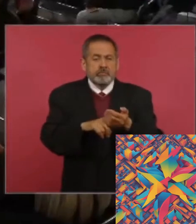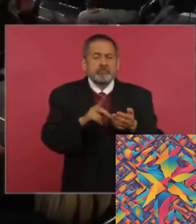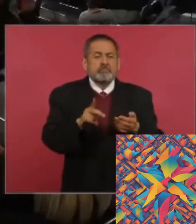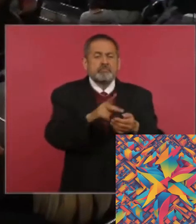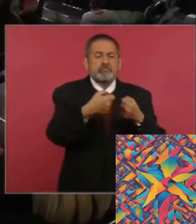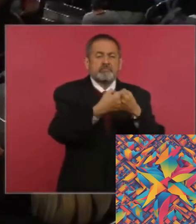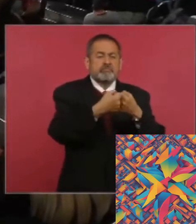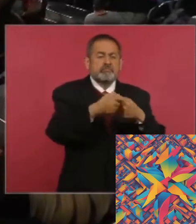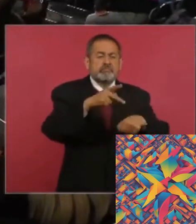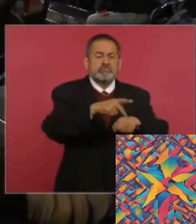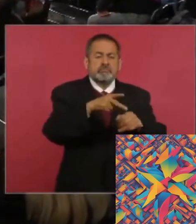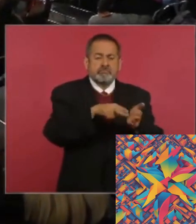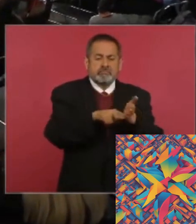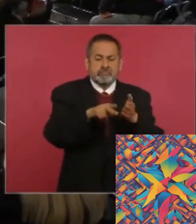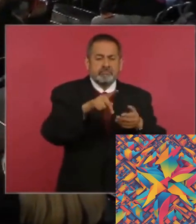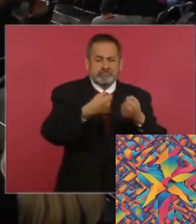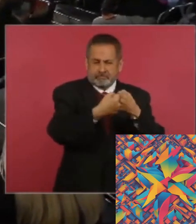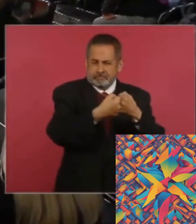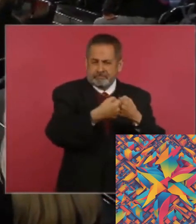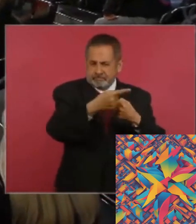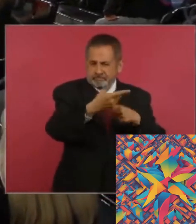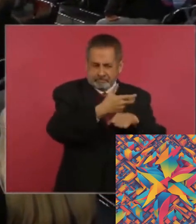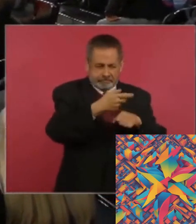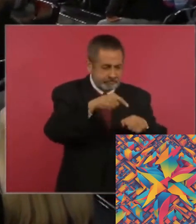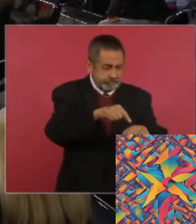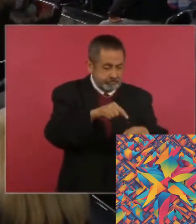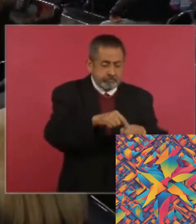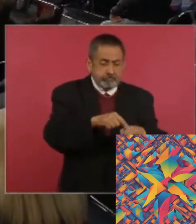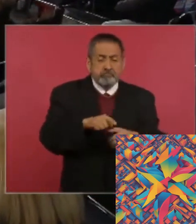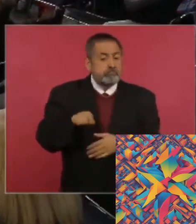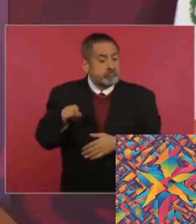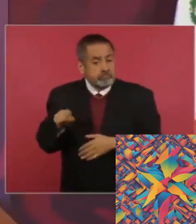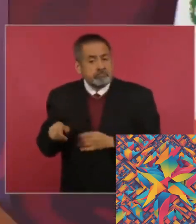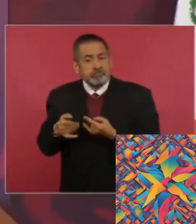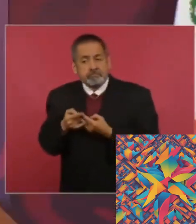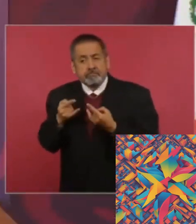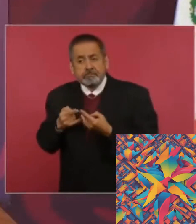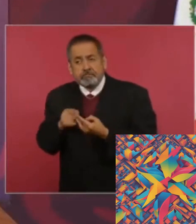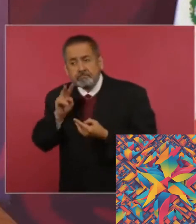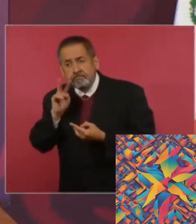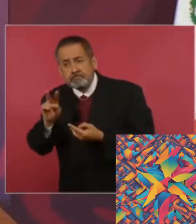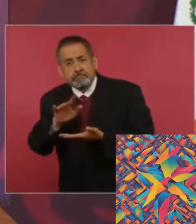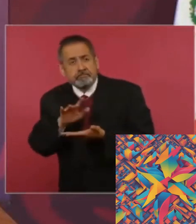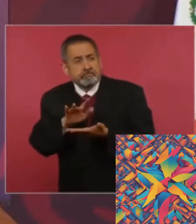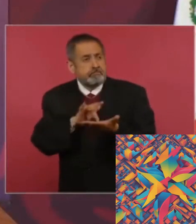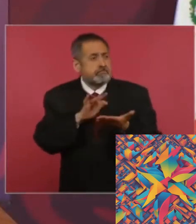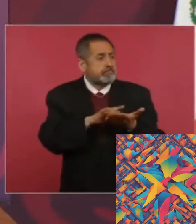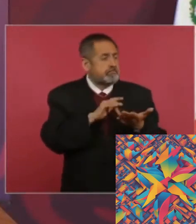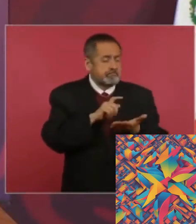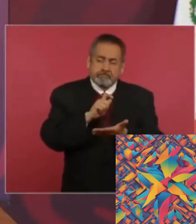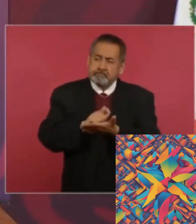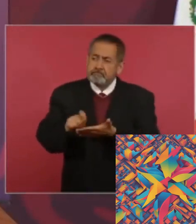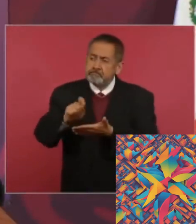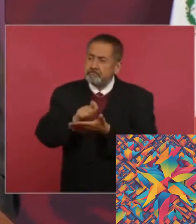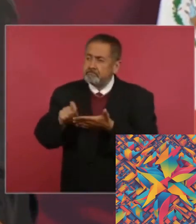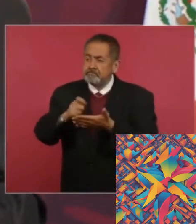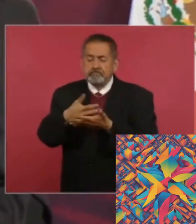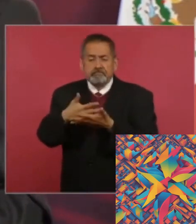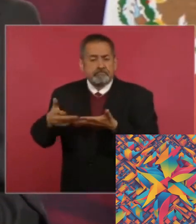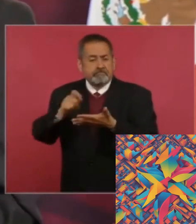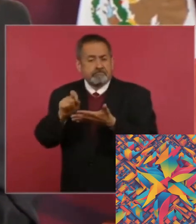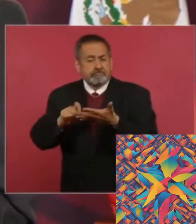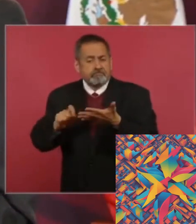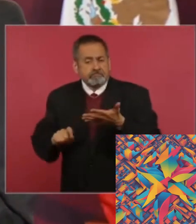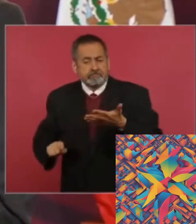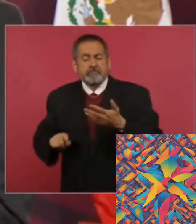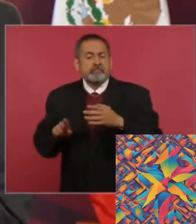los avances y los esfuerzos que se están realizando para abordar estos problemas. La colaboración entre las autoridades y la sociedad civil